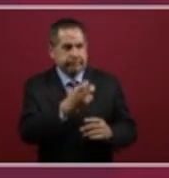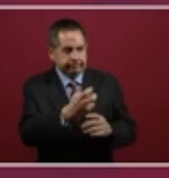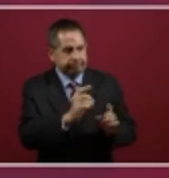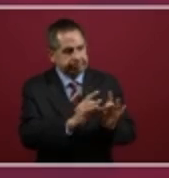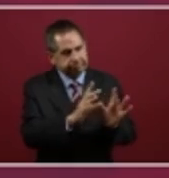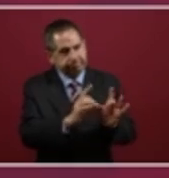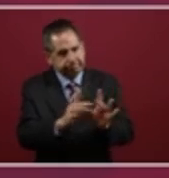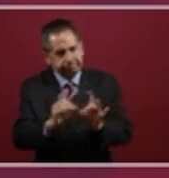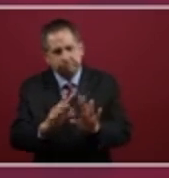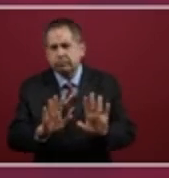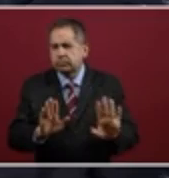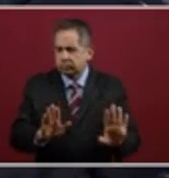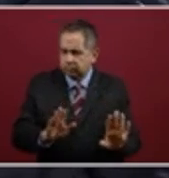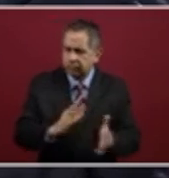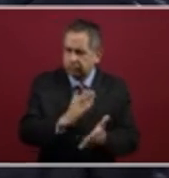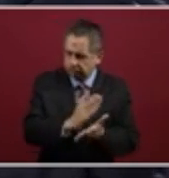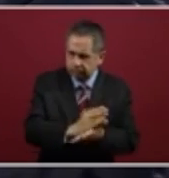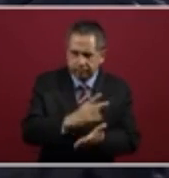se